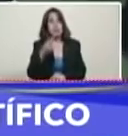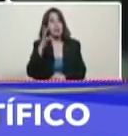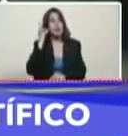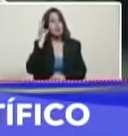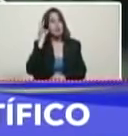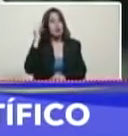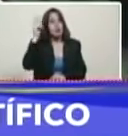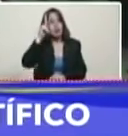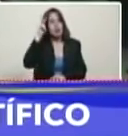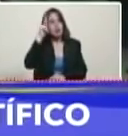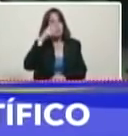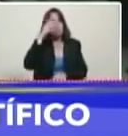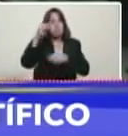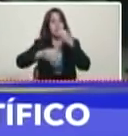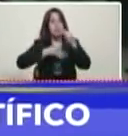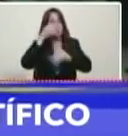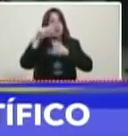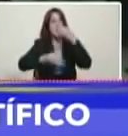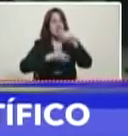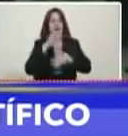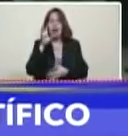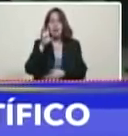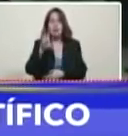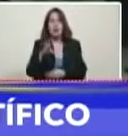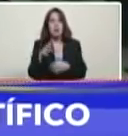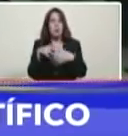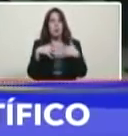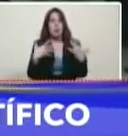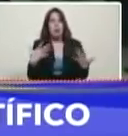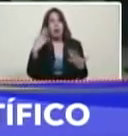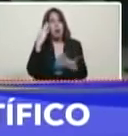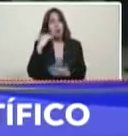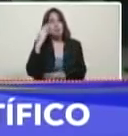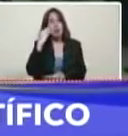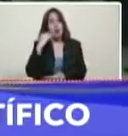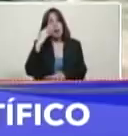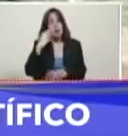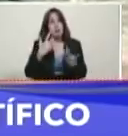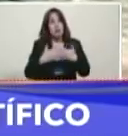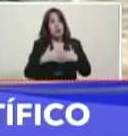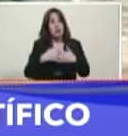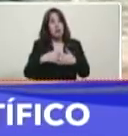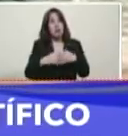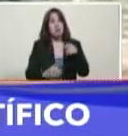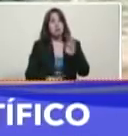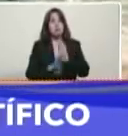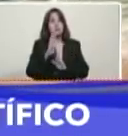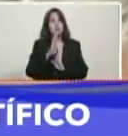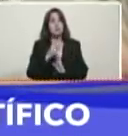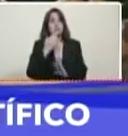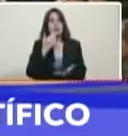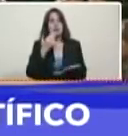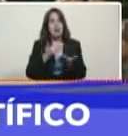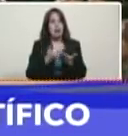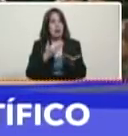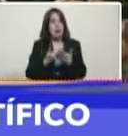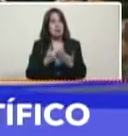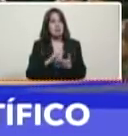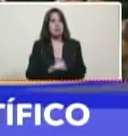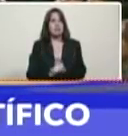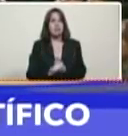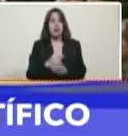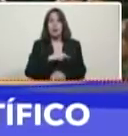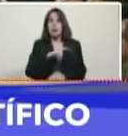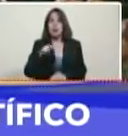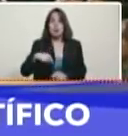ella le explique al país cuál ha sido la experiencia en la recuperación de equipos médicos. Bueno, muchísimas gracias. Para nosotros